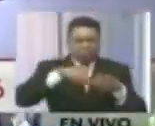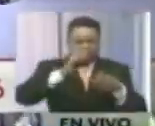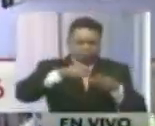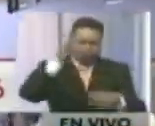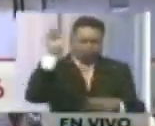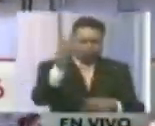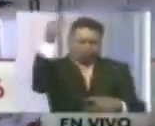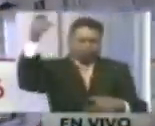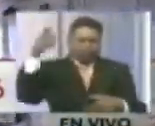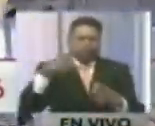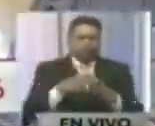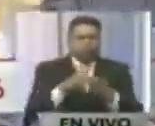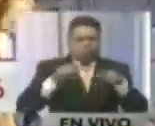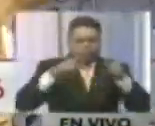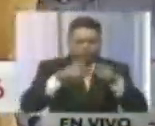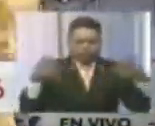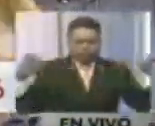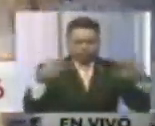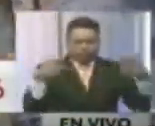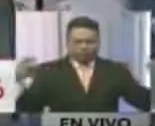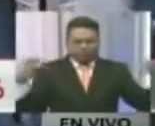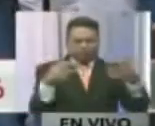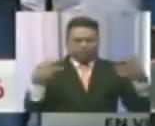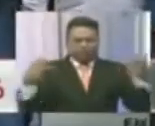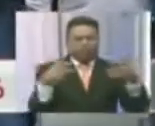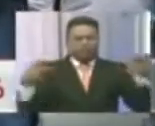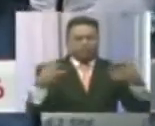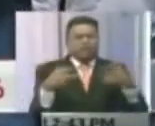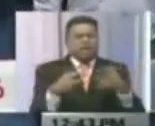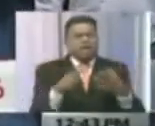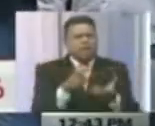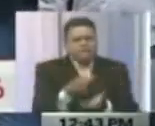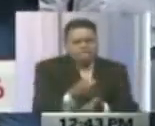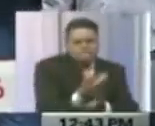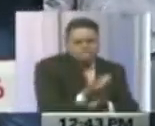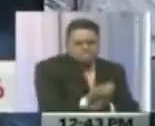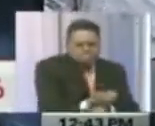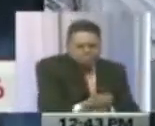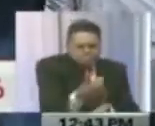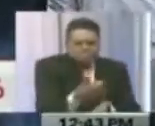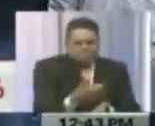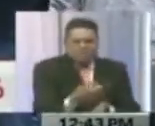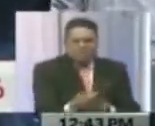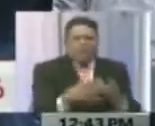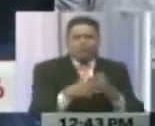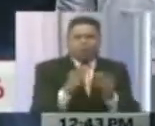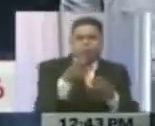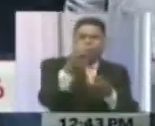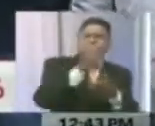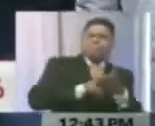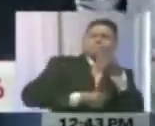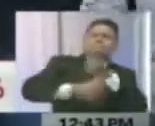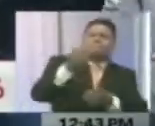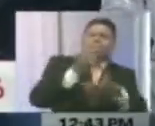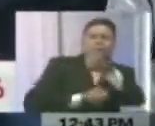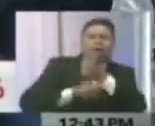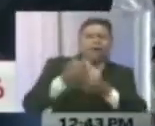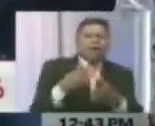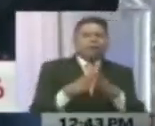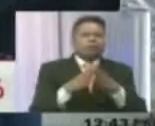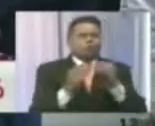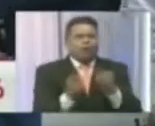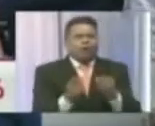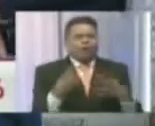gurrufío, vamos a tener la zaranda, vamos a tener también talleres de cuatro al aire libre y vamos a tener también construcción